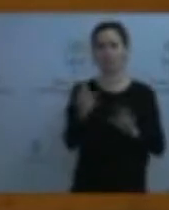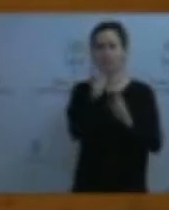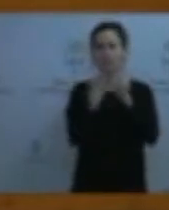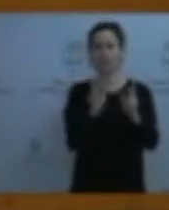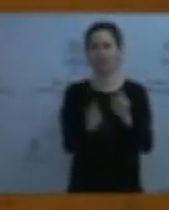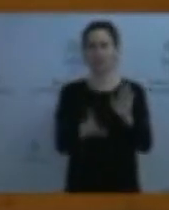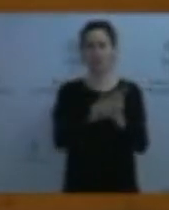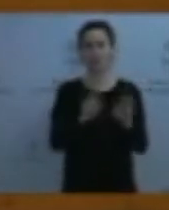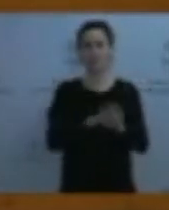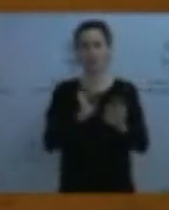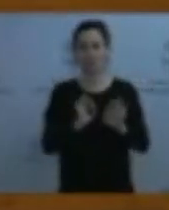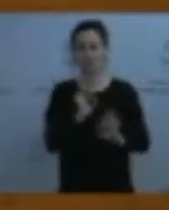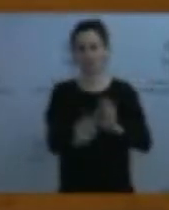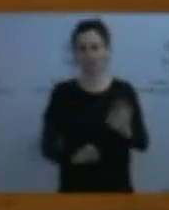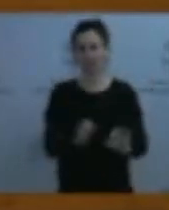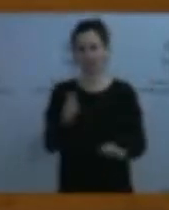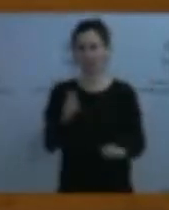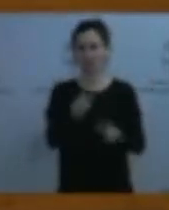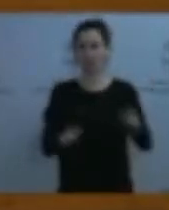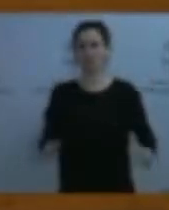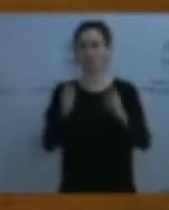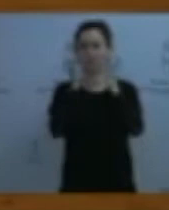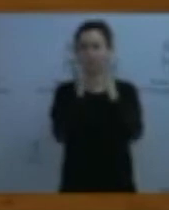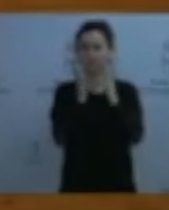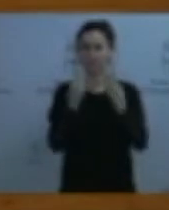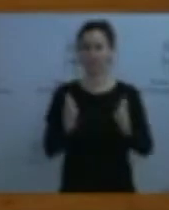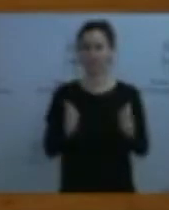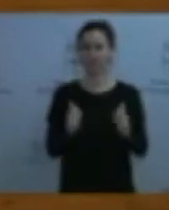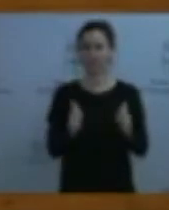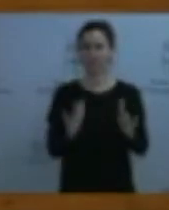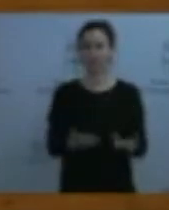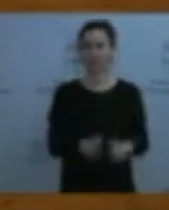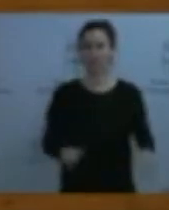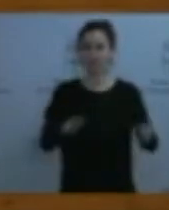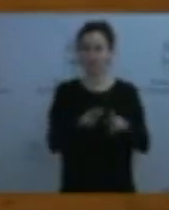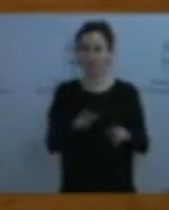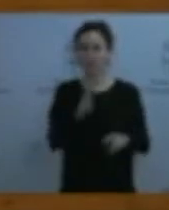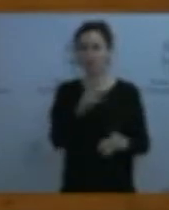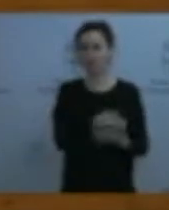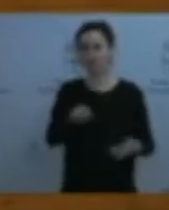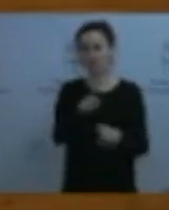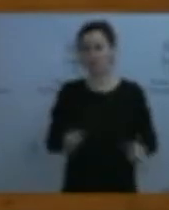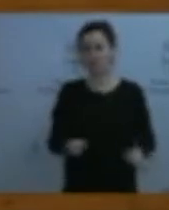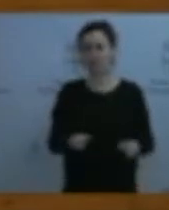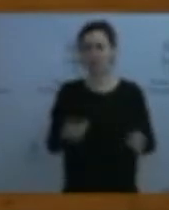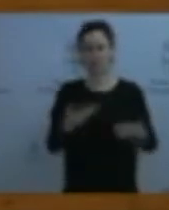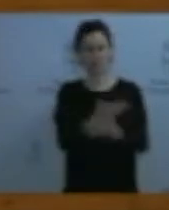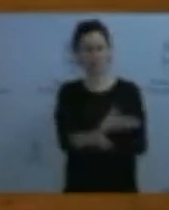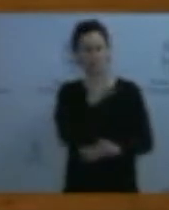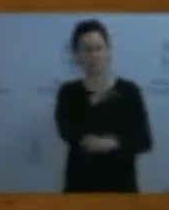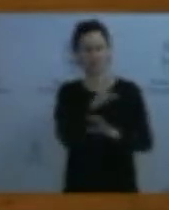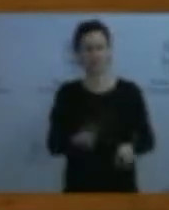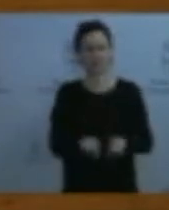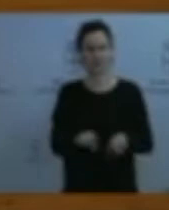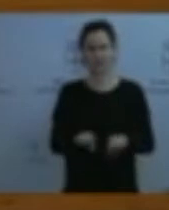para garantizar esos derechos a los residentes. Repito, 3 millones de personas que paradójicamente se han convertido en rehenes de esa